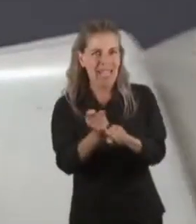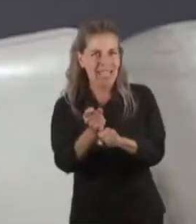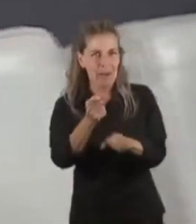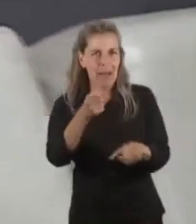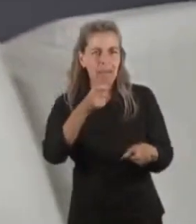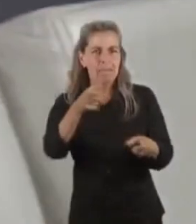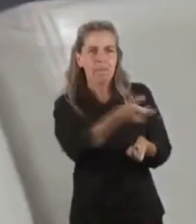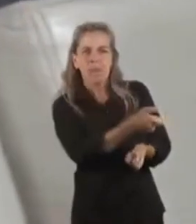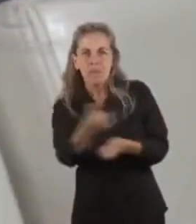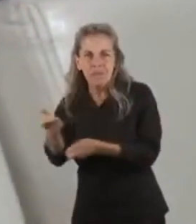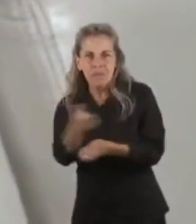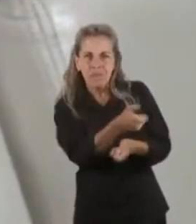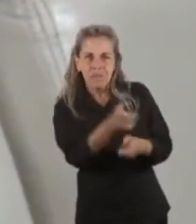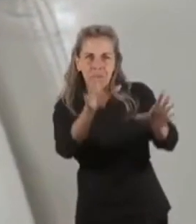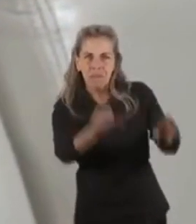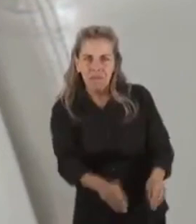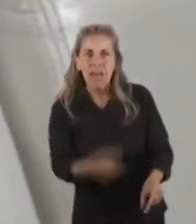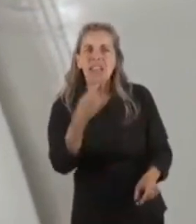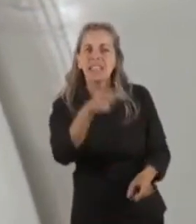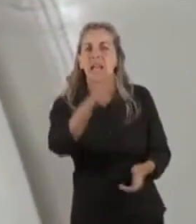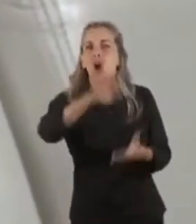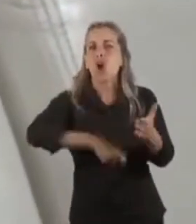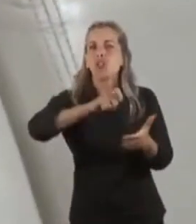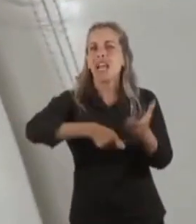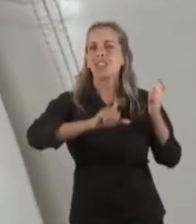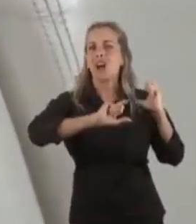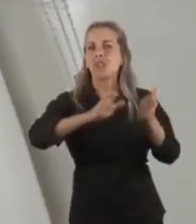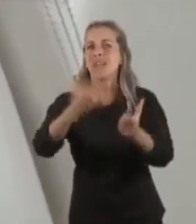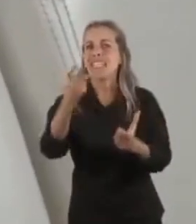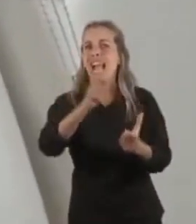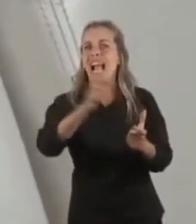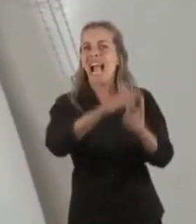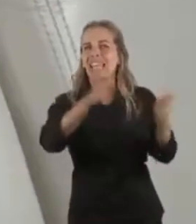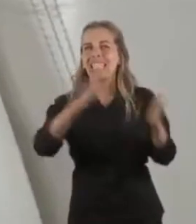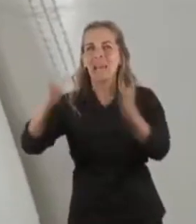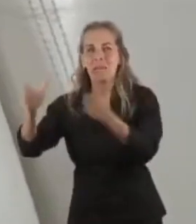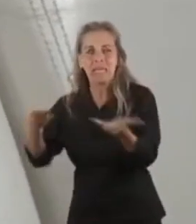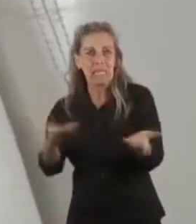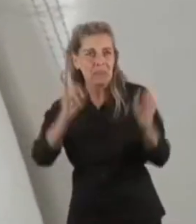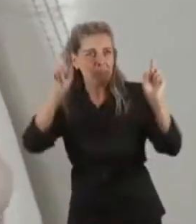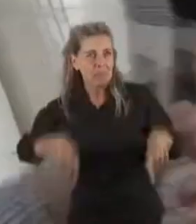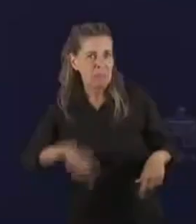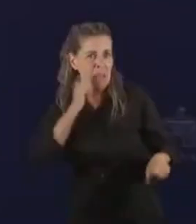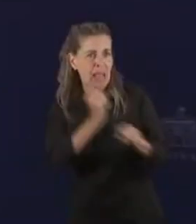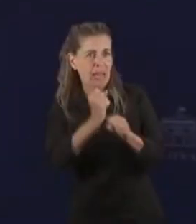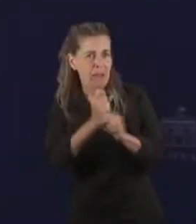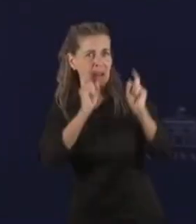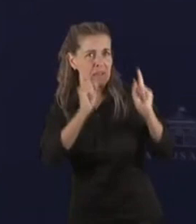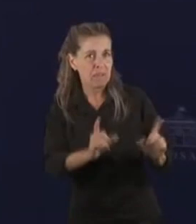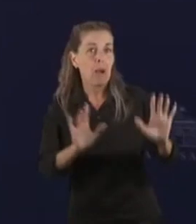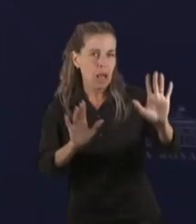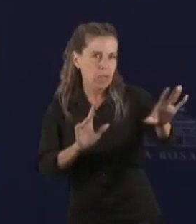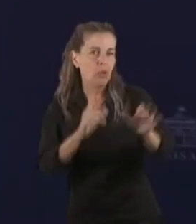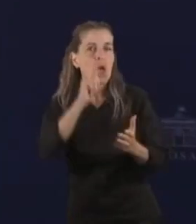de contrato dicen que se le renuevan los contratos cada 3 meses y no saben si van a seguir trabajando más teniendo en cuenta que puede haber nuevos incendios bueno eso lo estaremos